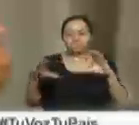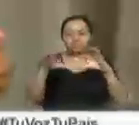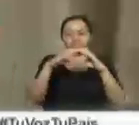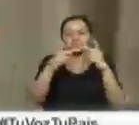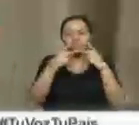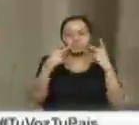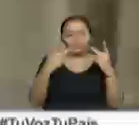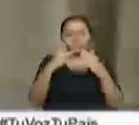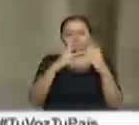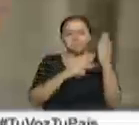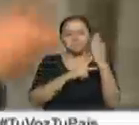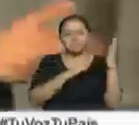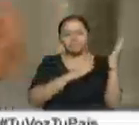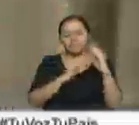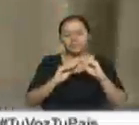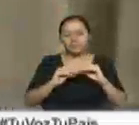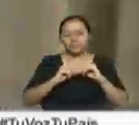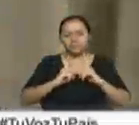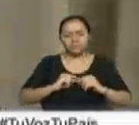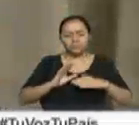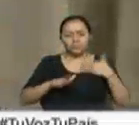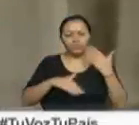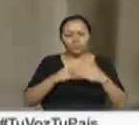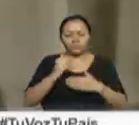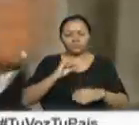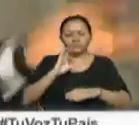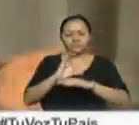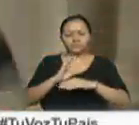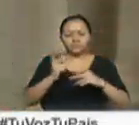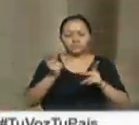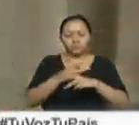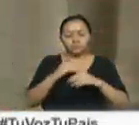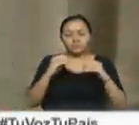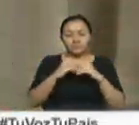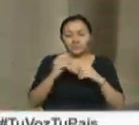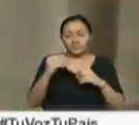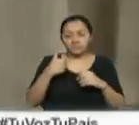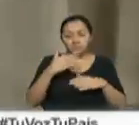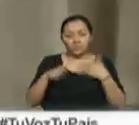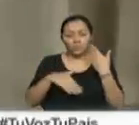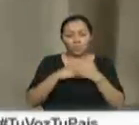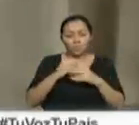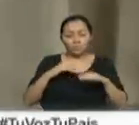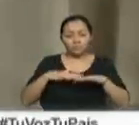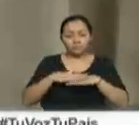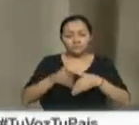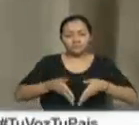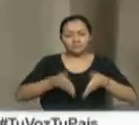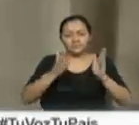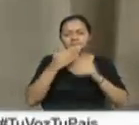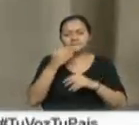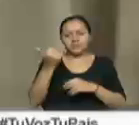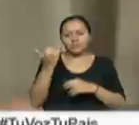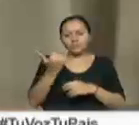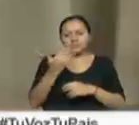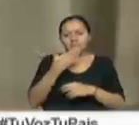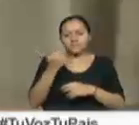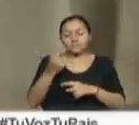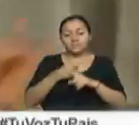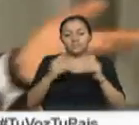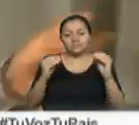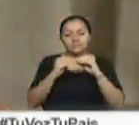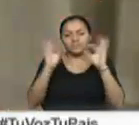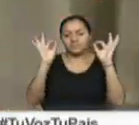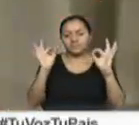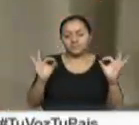para mejorar educación, salud, pero también inversión productiva. Pasamos a tener las peores redes viales del continente, a la mejor, mucho mejor